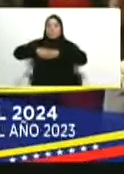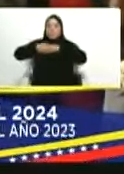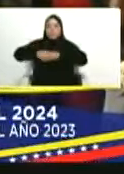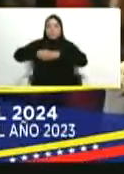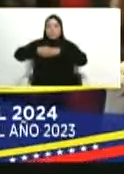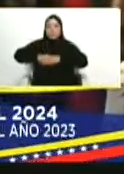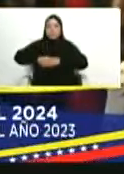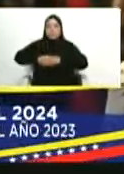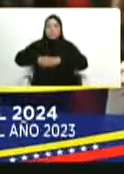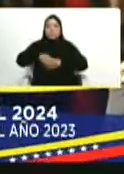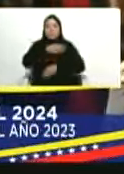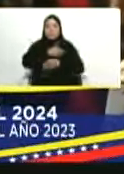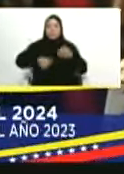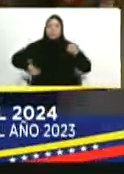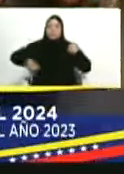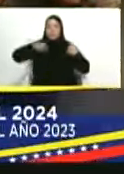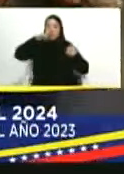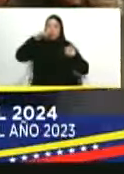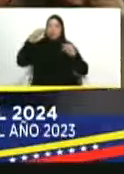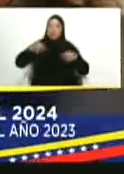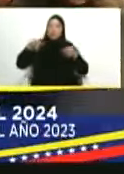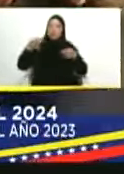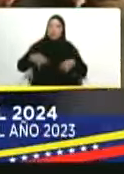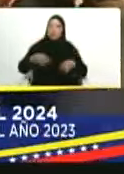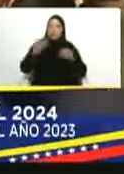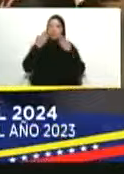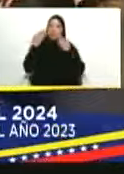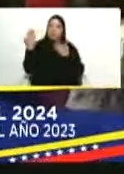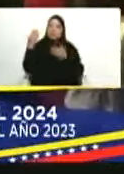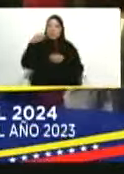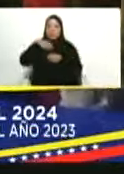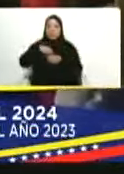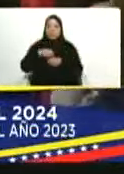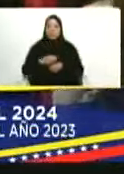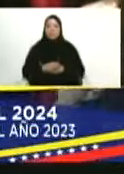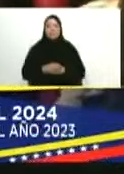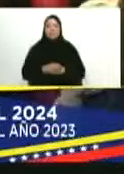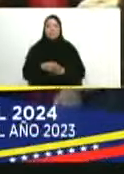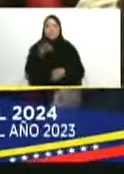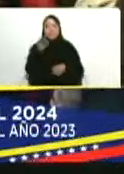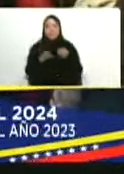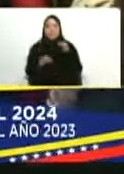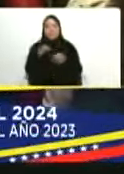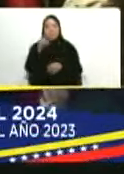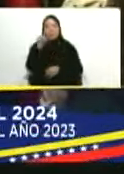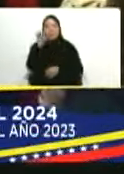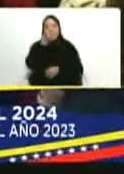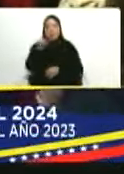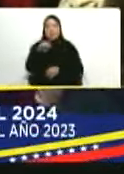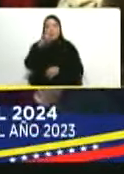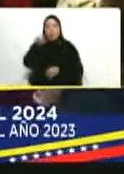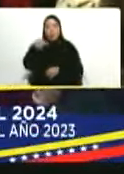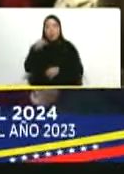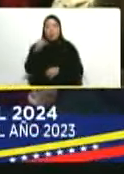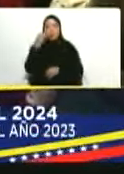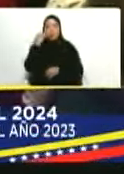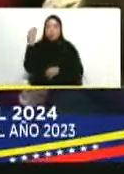de Estado y el saludo cordial que realiza dentro del Tribunal Supremo de Justicia.